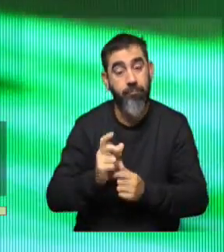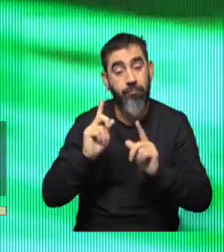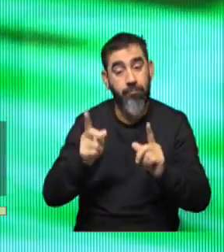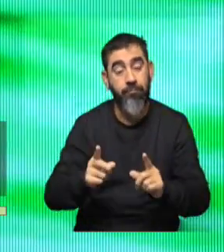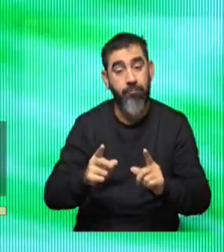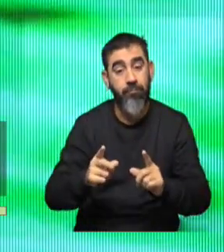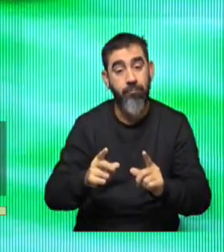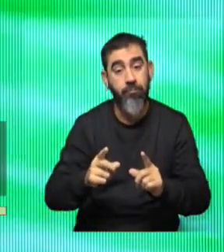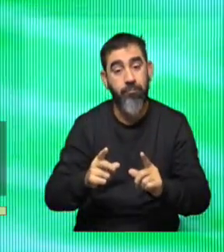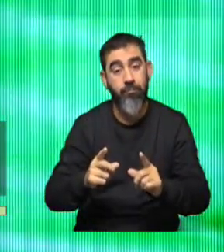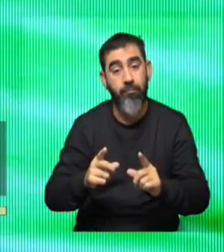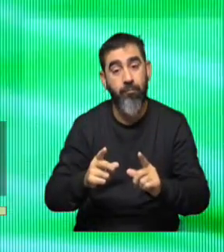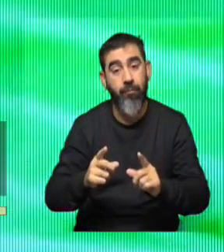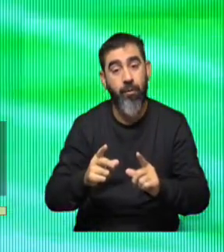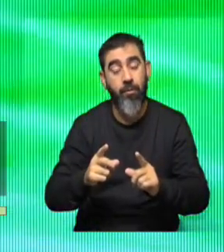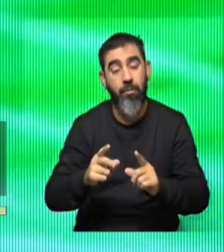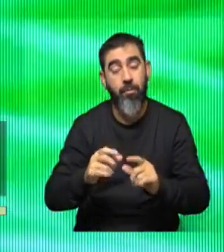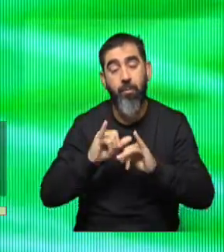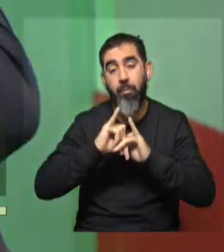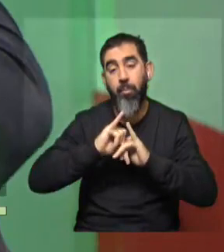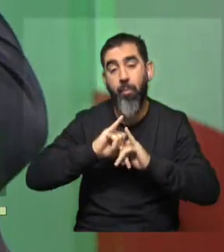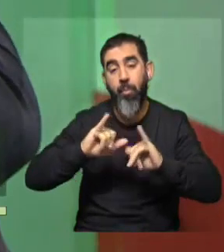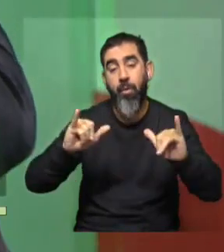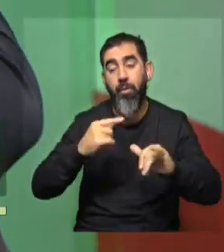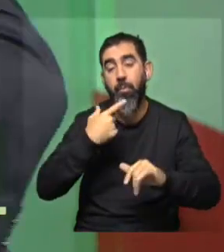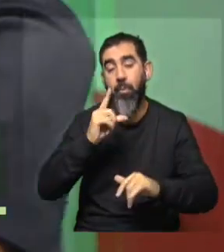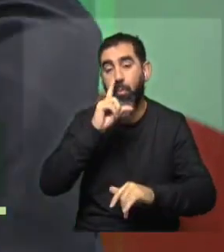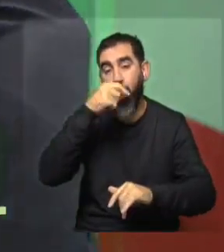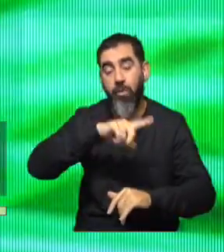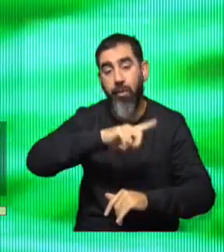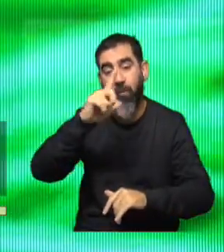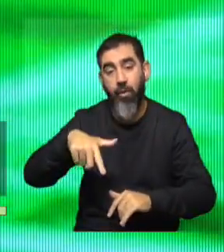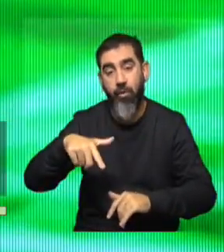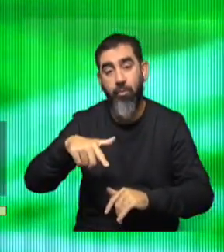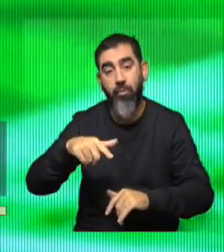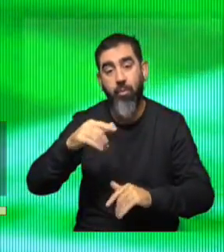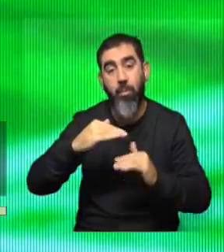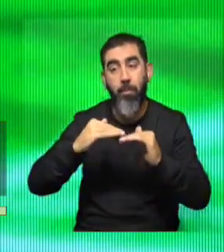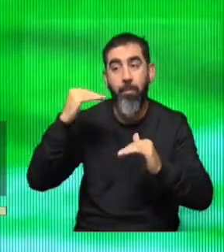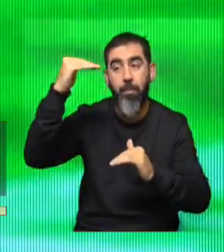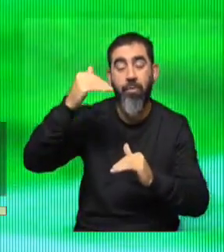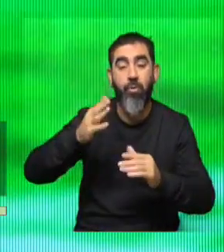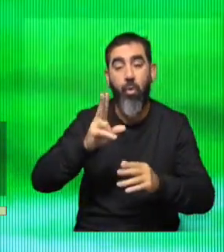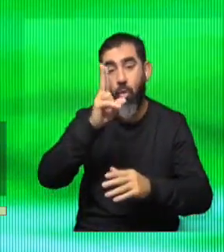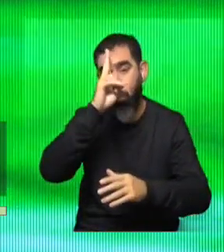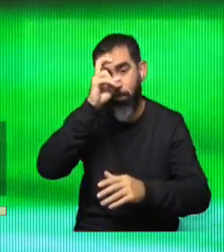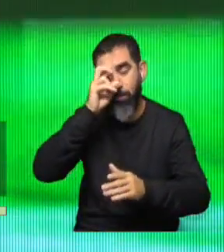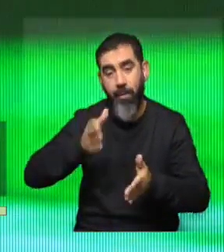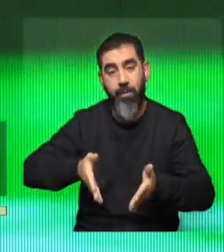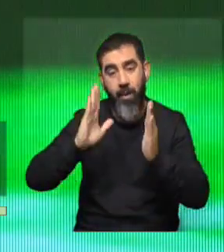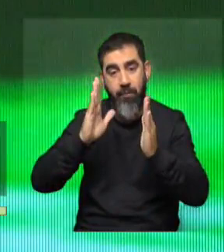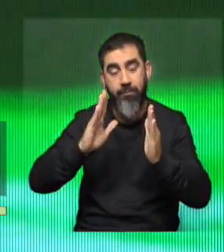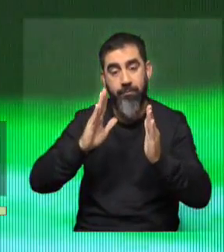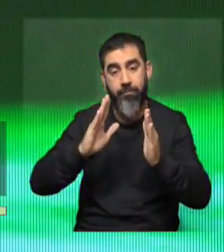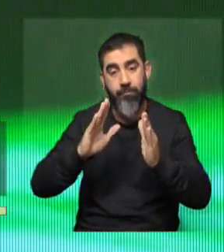varios varios patrocinadores como Montevideo shopping sería en uno de los pisos del hospital en un sector que que